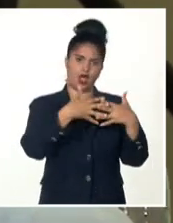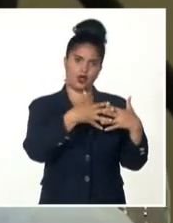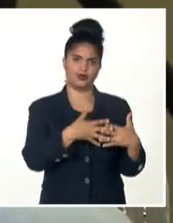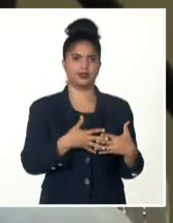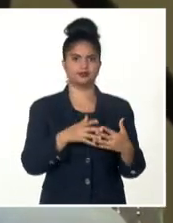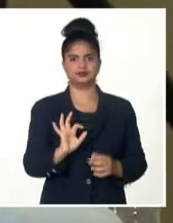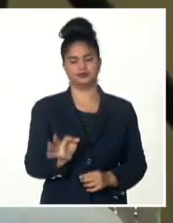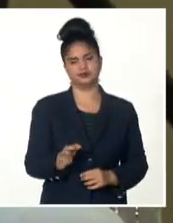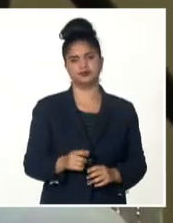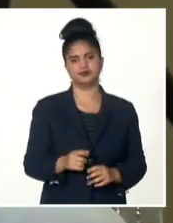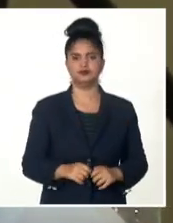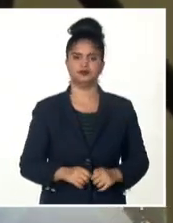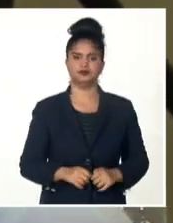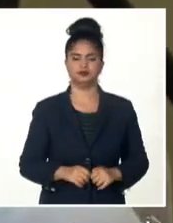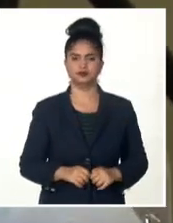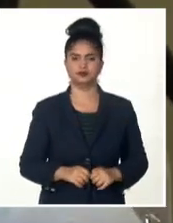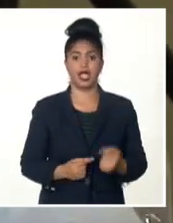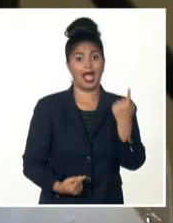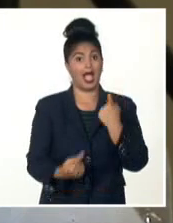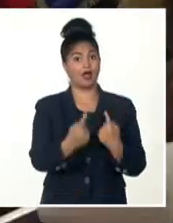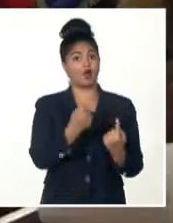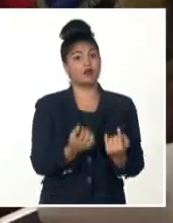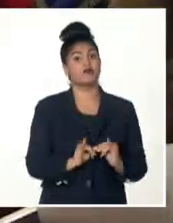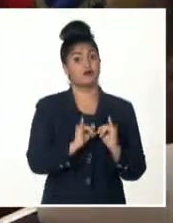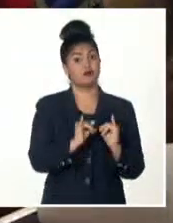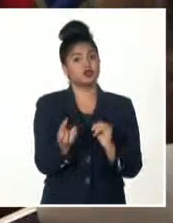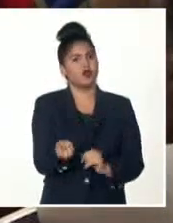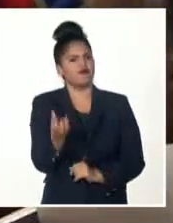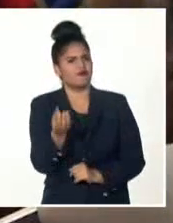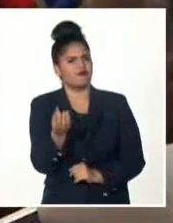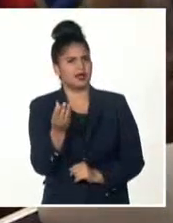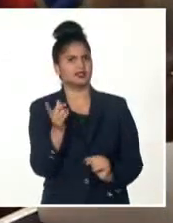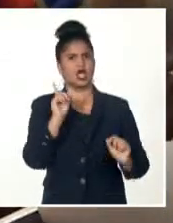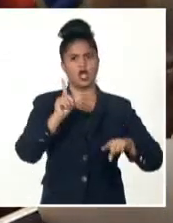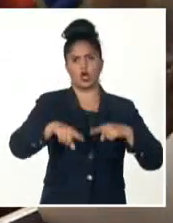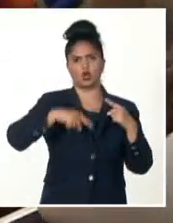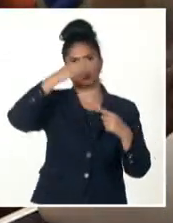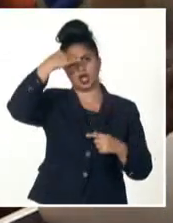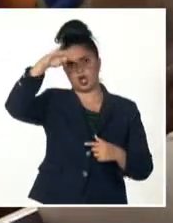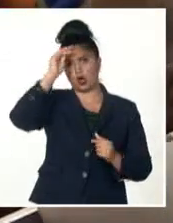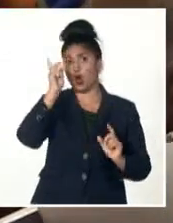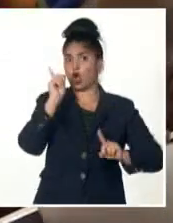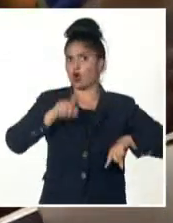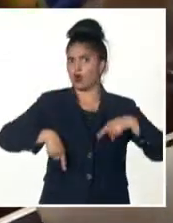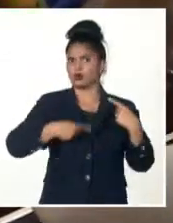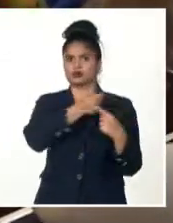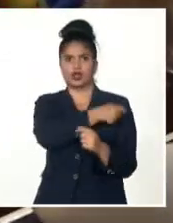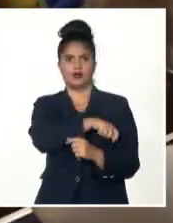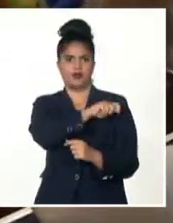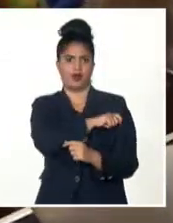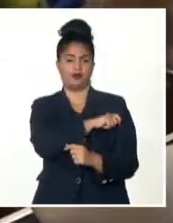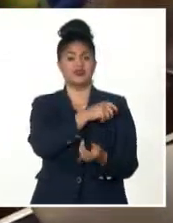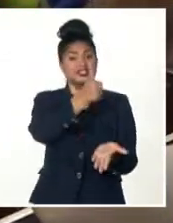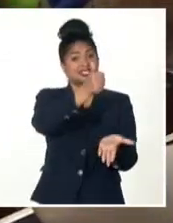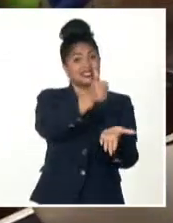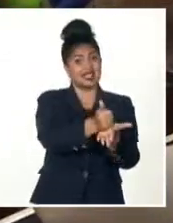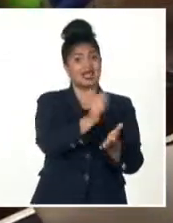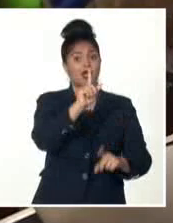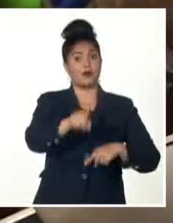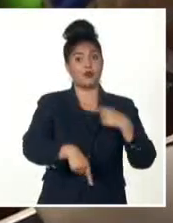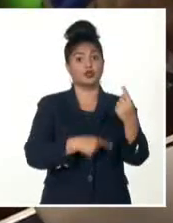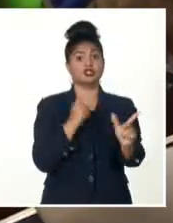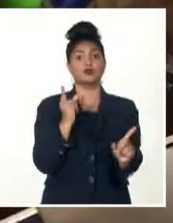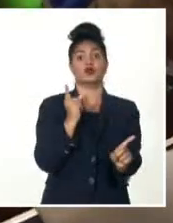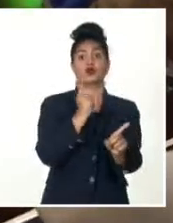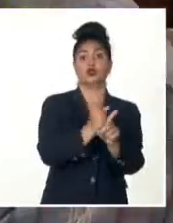de Cuba y de nuestro pueblo. La sede del próximo encuentro, dentro de dos años, será República